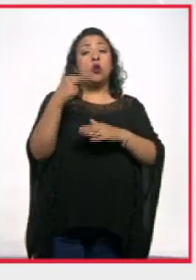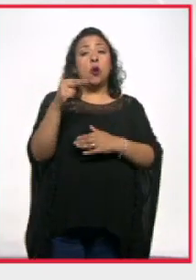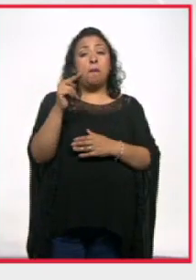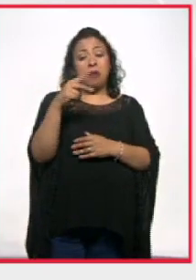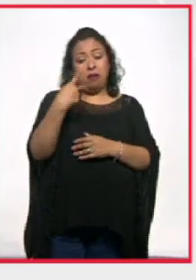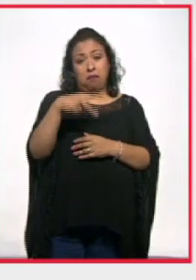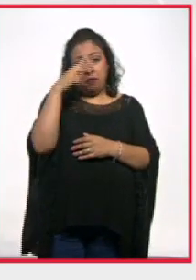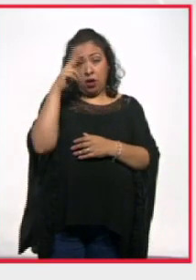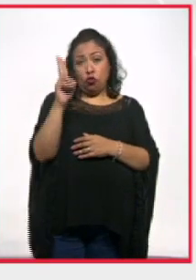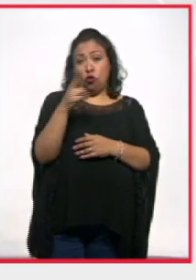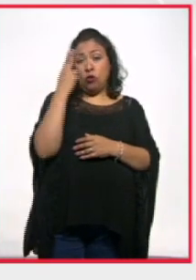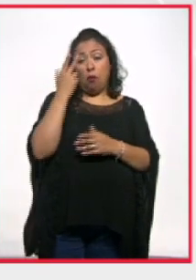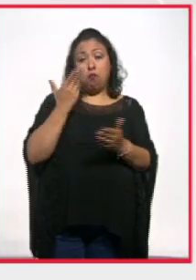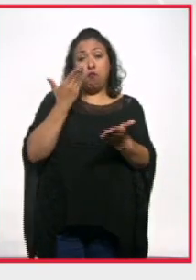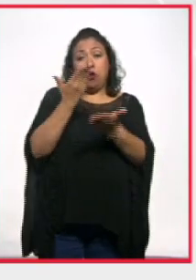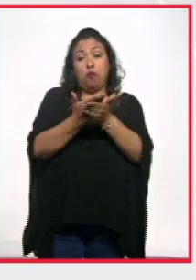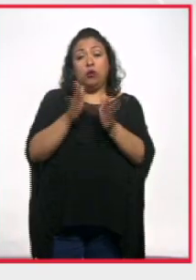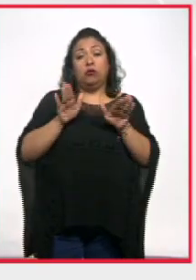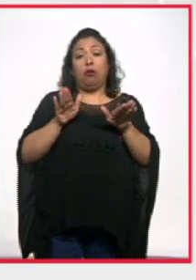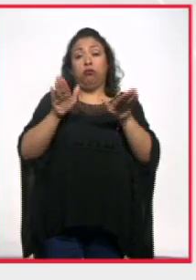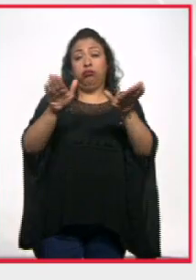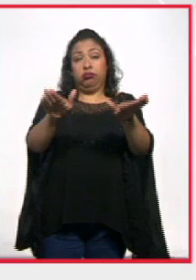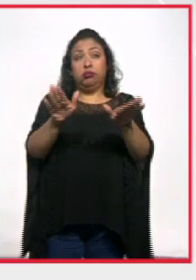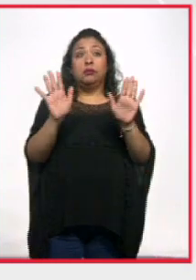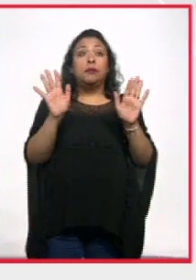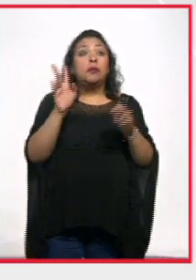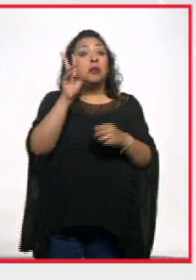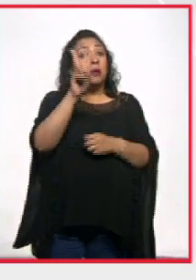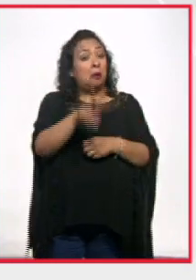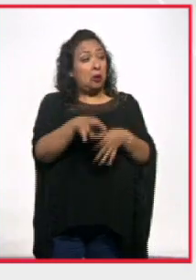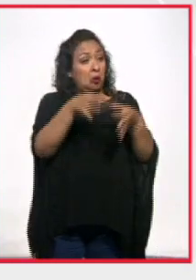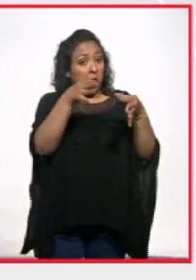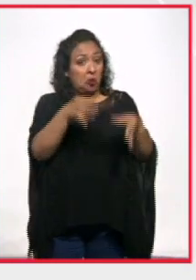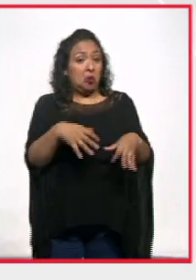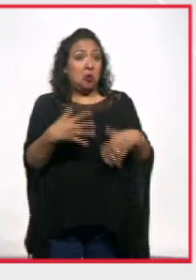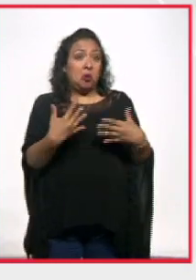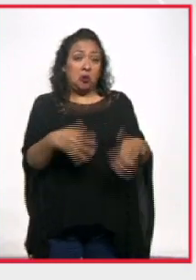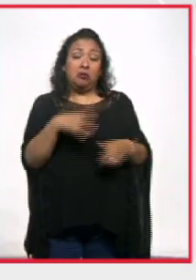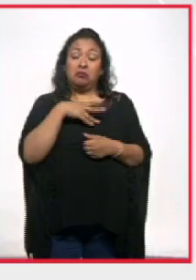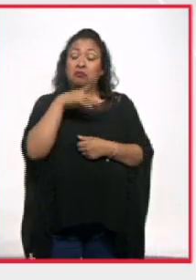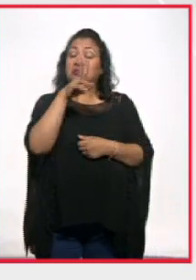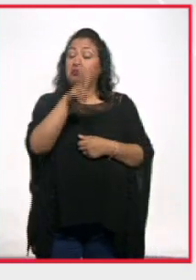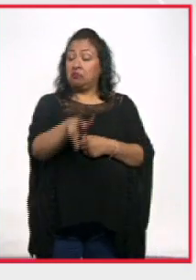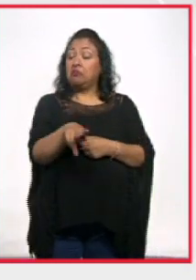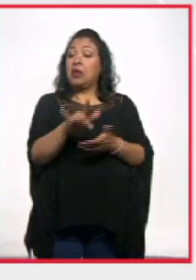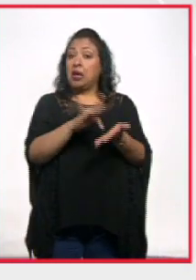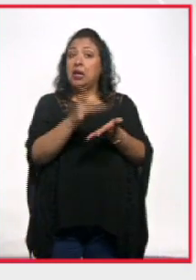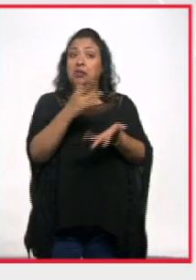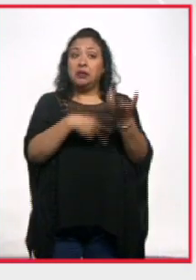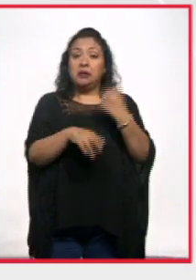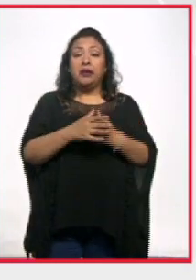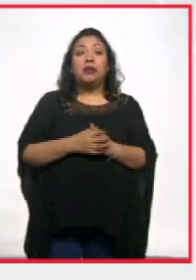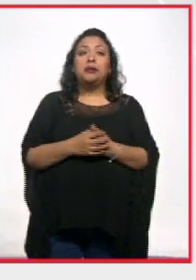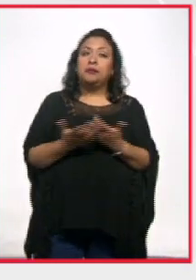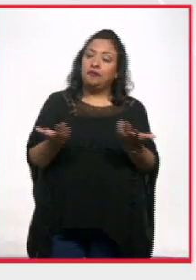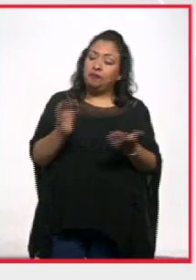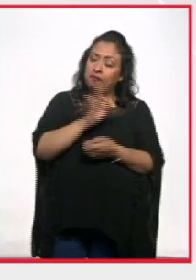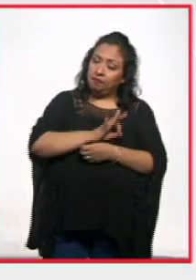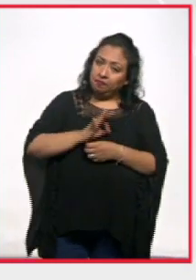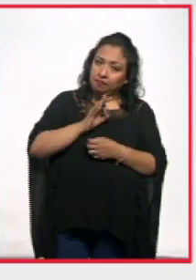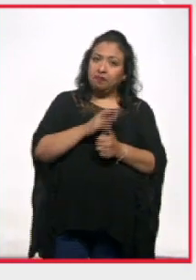con esta propuesta de aeronaves. Efectivamente, muchas tan gracias. Original. Pues de verdad, muchas gracias por estar aquí. Dale,